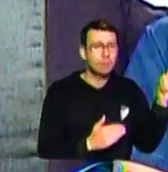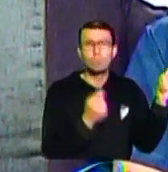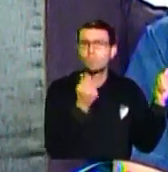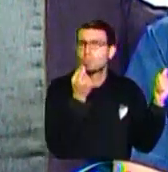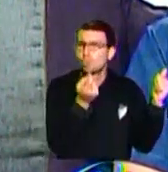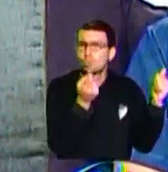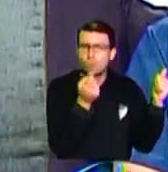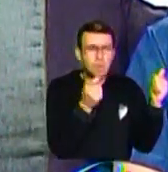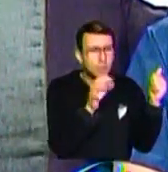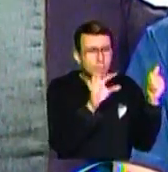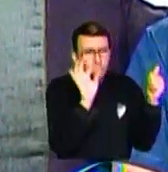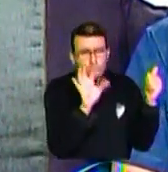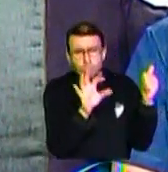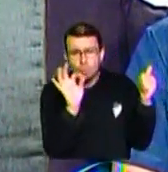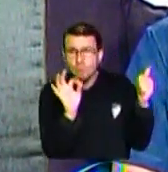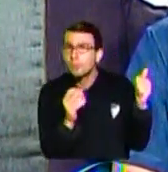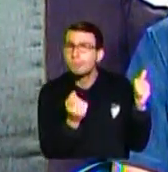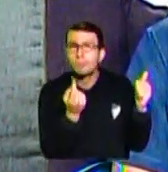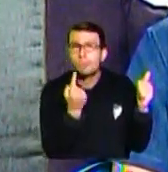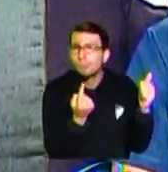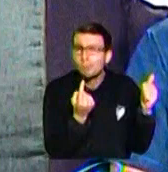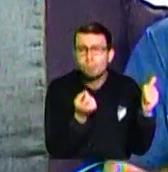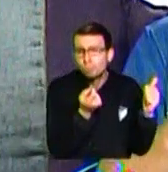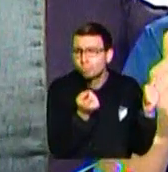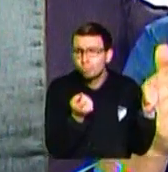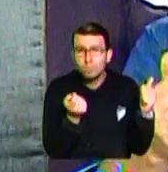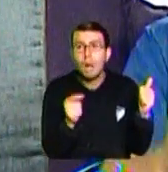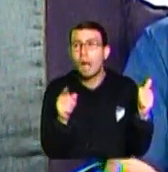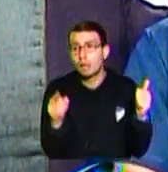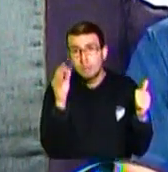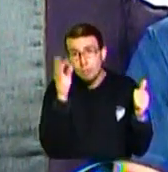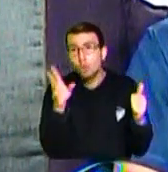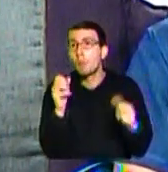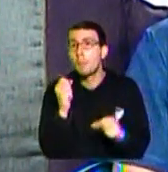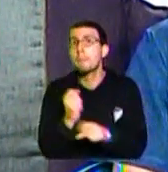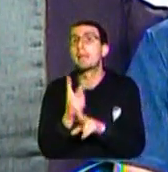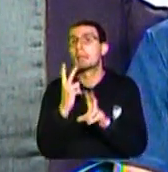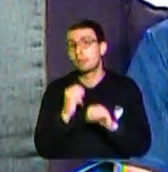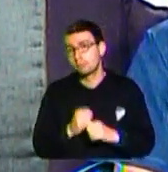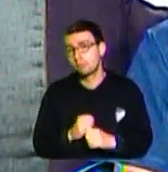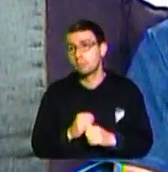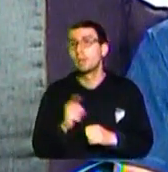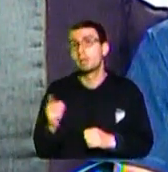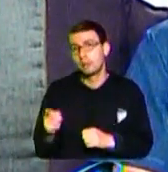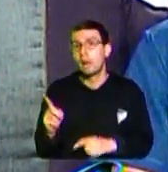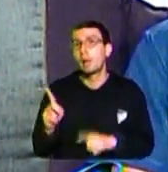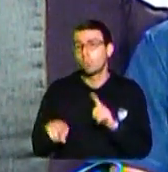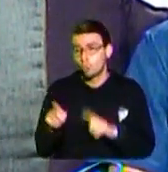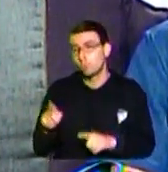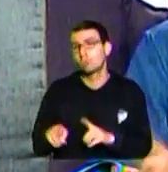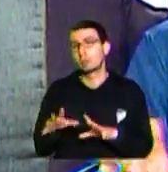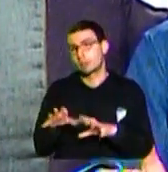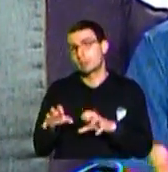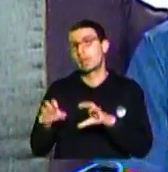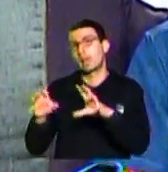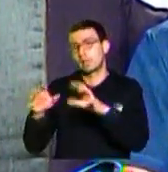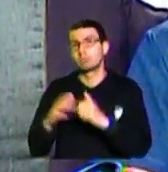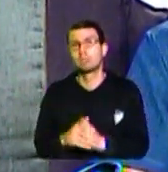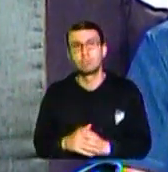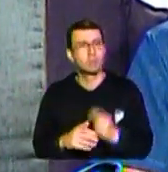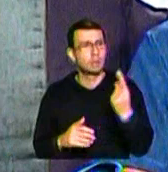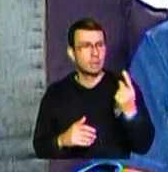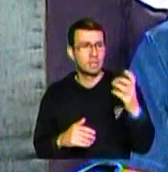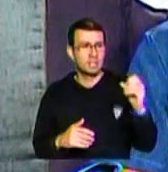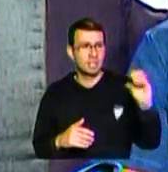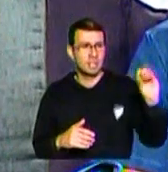las pacientes en las que se puede aparecer un riesgo, ¿cierto? O pueden aparecer casos de cáncer. Realmente cuando tenemos 100.000 pacientes,